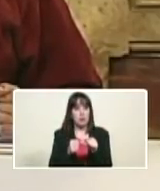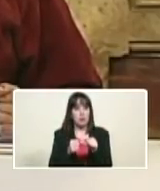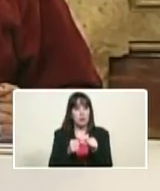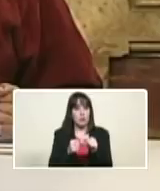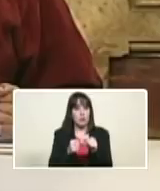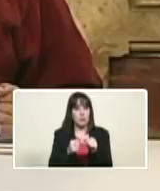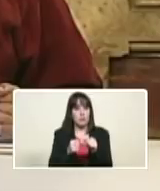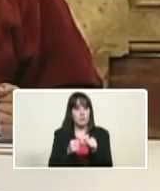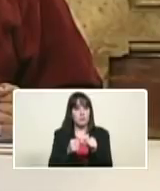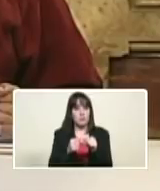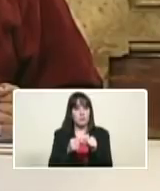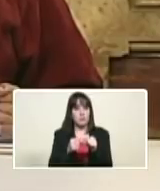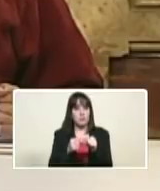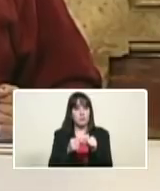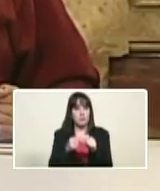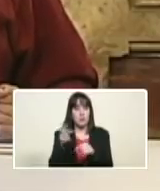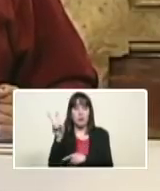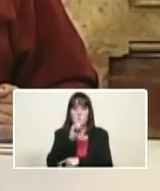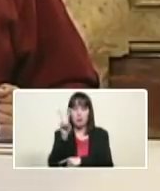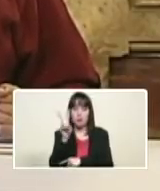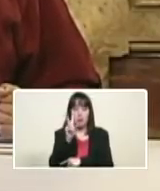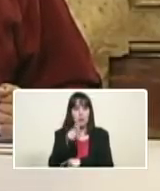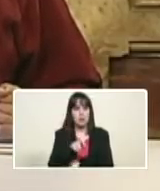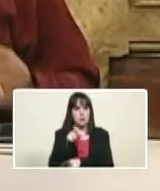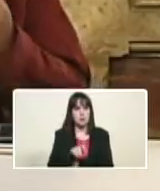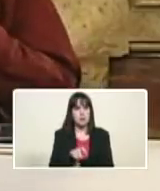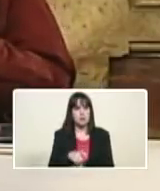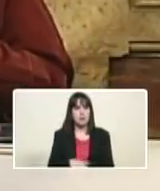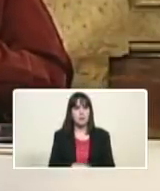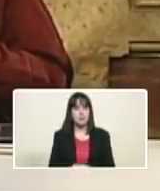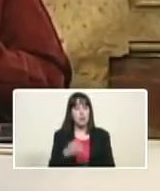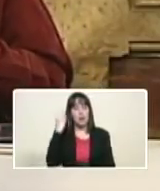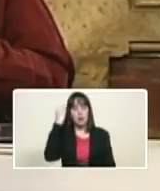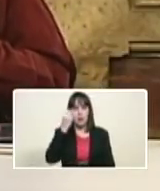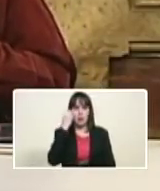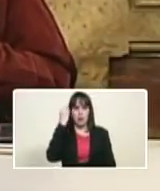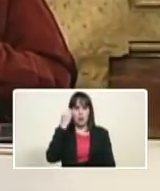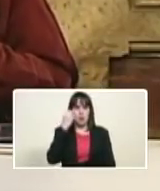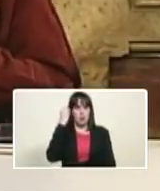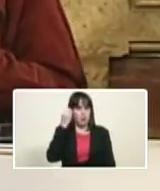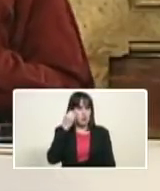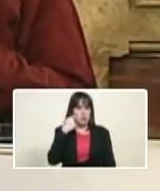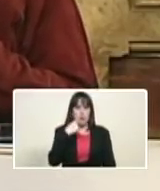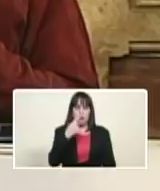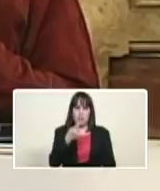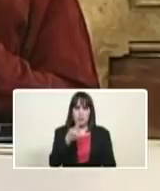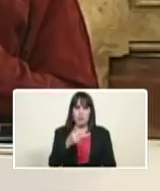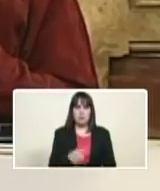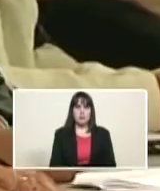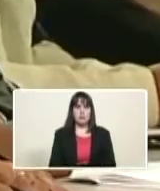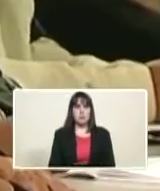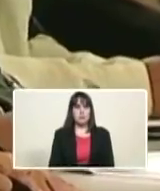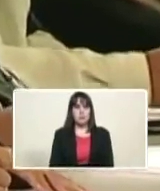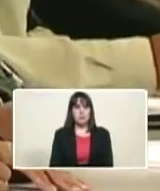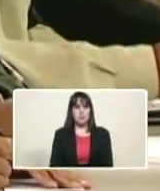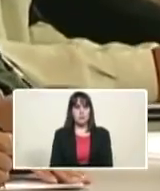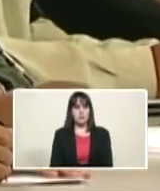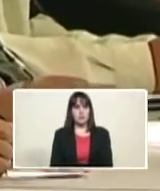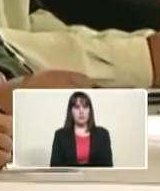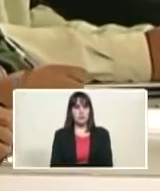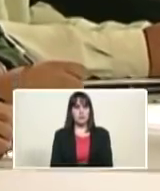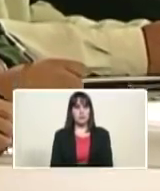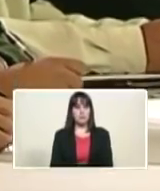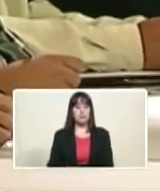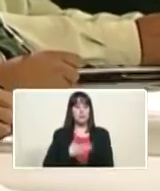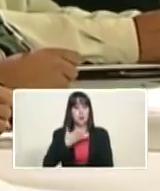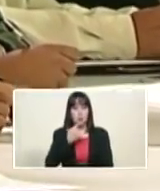Venezuela necesita. Piensen en esto, en esta frase que acabo de decir. Y yo se lo puedo decir